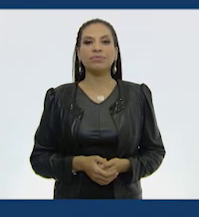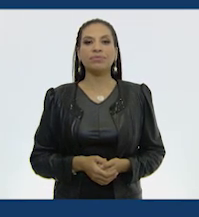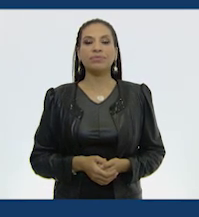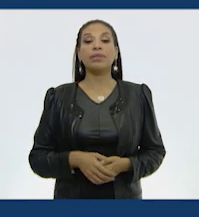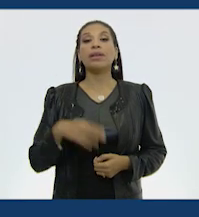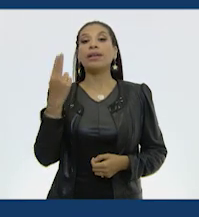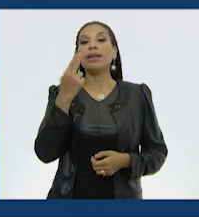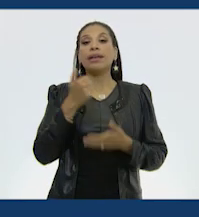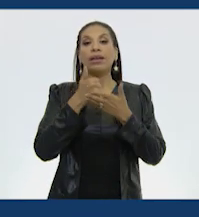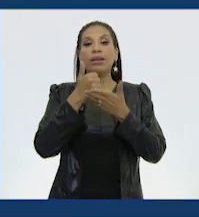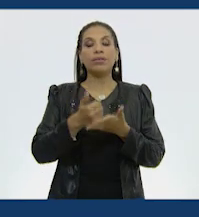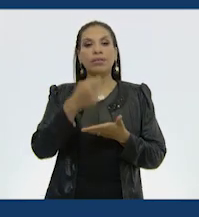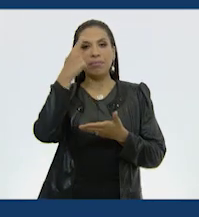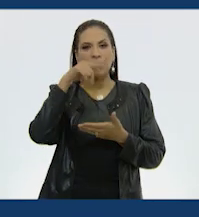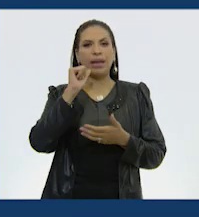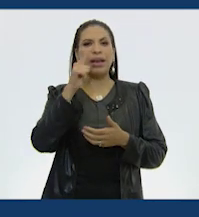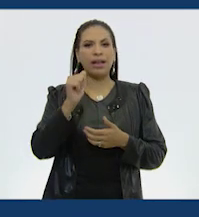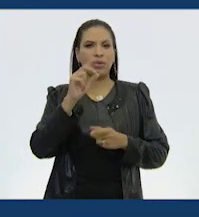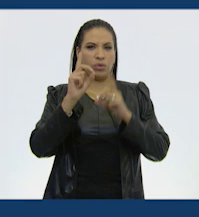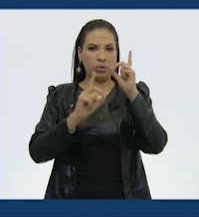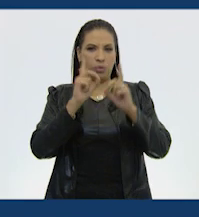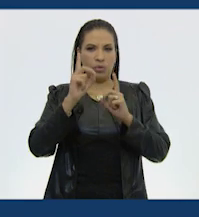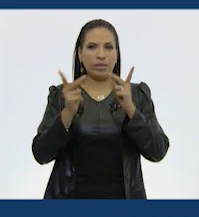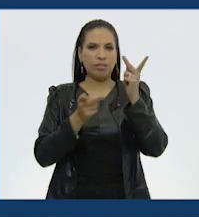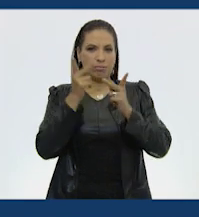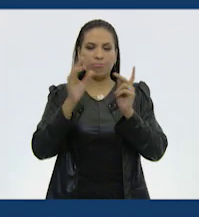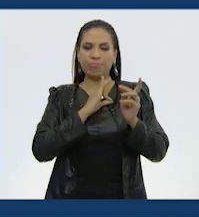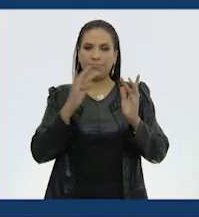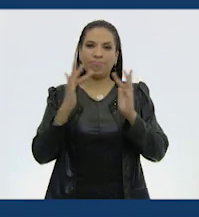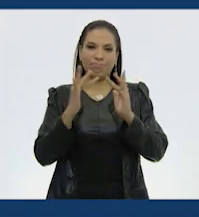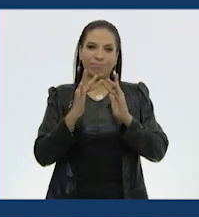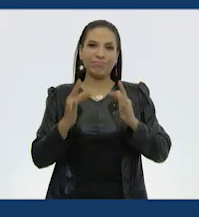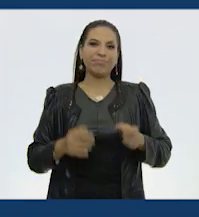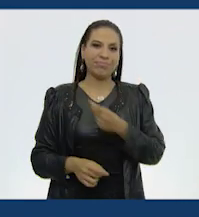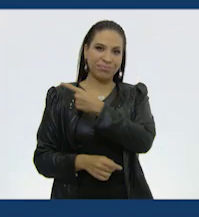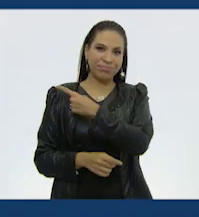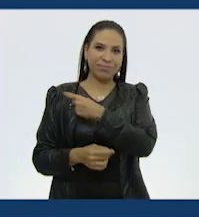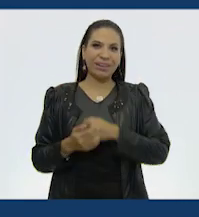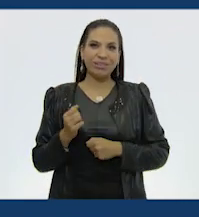Si necesitas ayuda para resolver tus dudas, contáctanos.